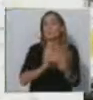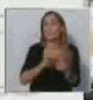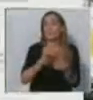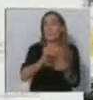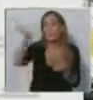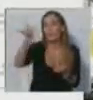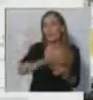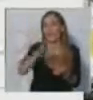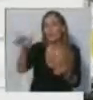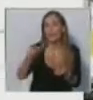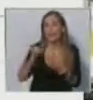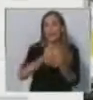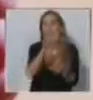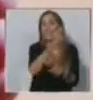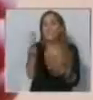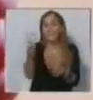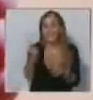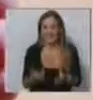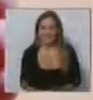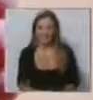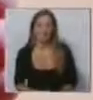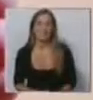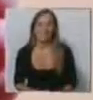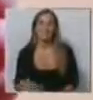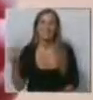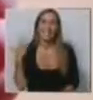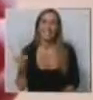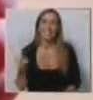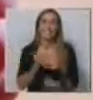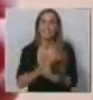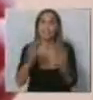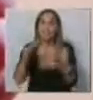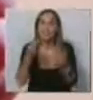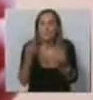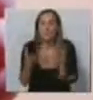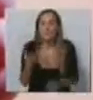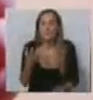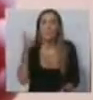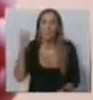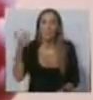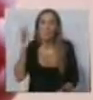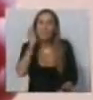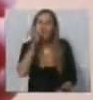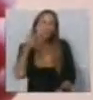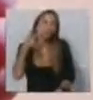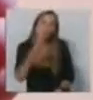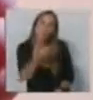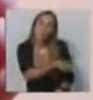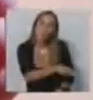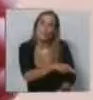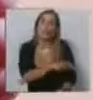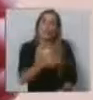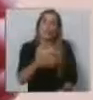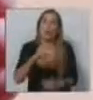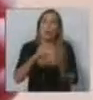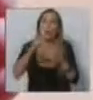en las redes sociales, ayer a la noche estalló Twitter cuando nos enteramos que Facebook había comprado WhatsApp. Muchos se preguntaban si no es